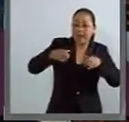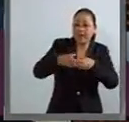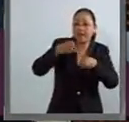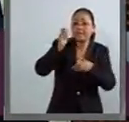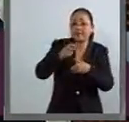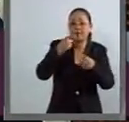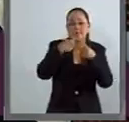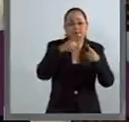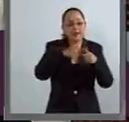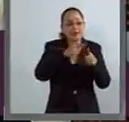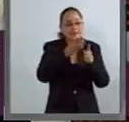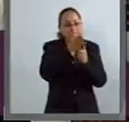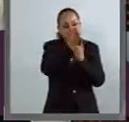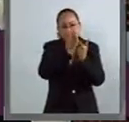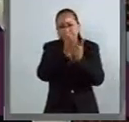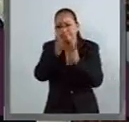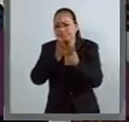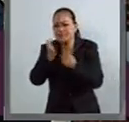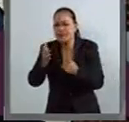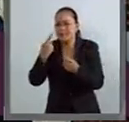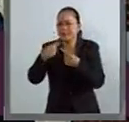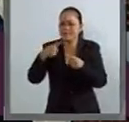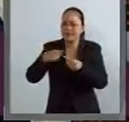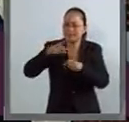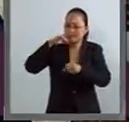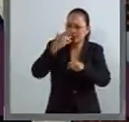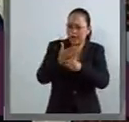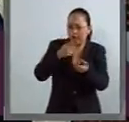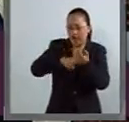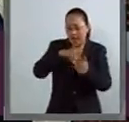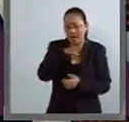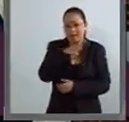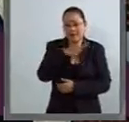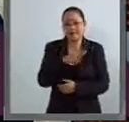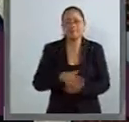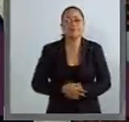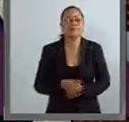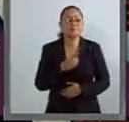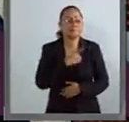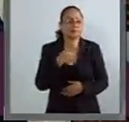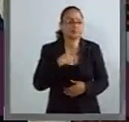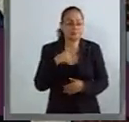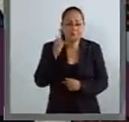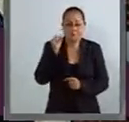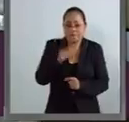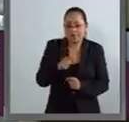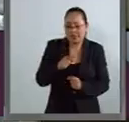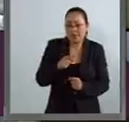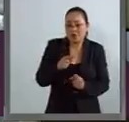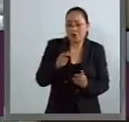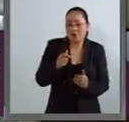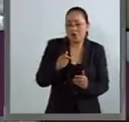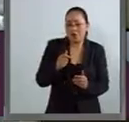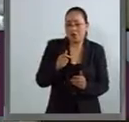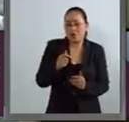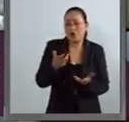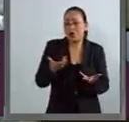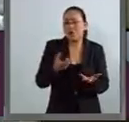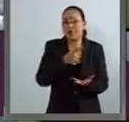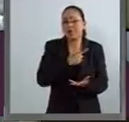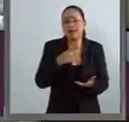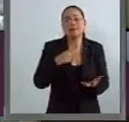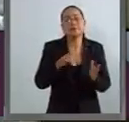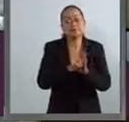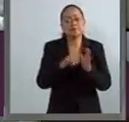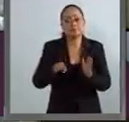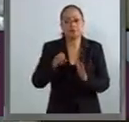en distintas dimensiones, que tienen que estar al mismo tiempo, es decir, los